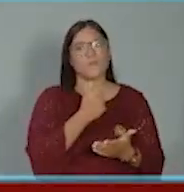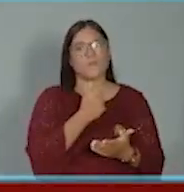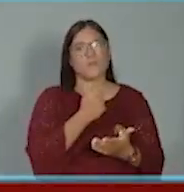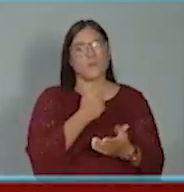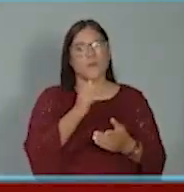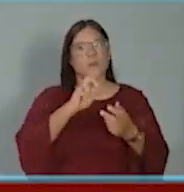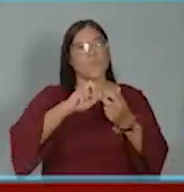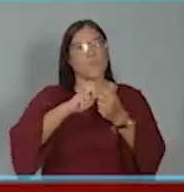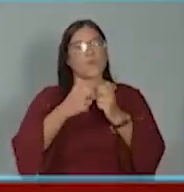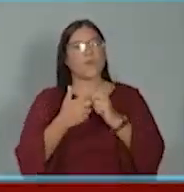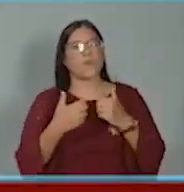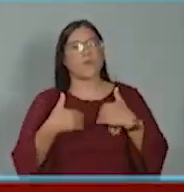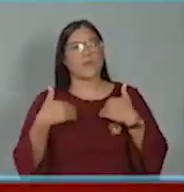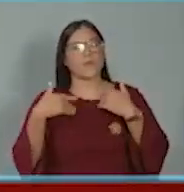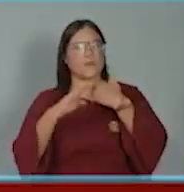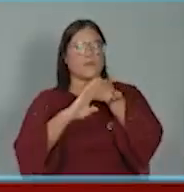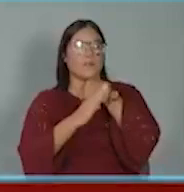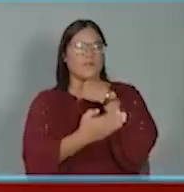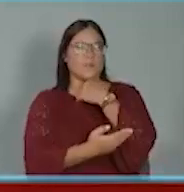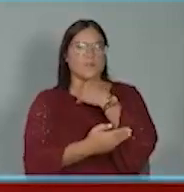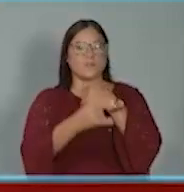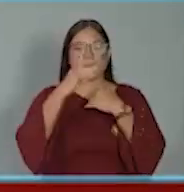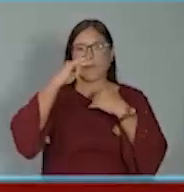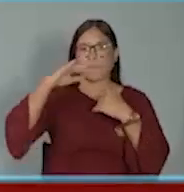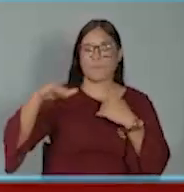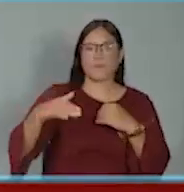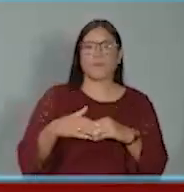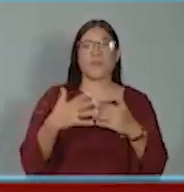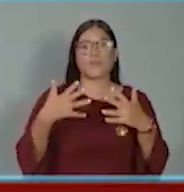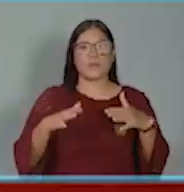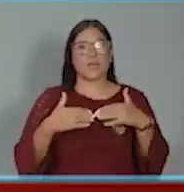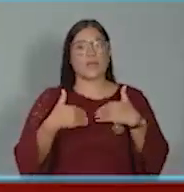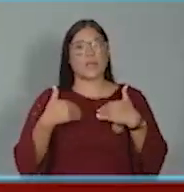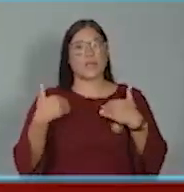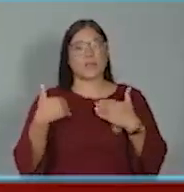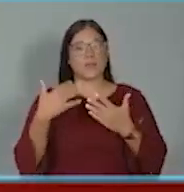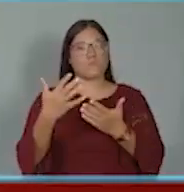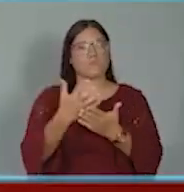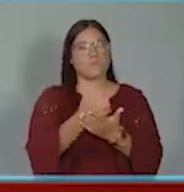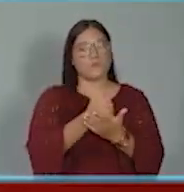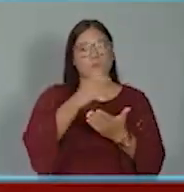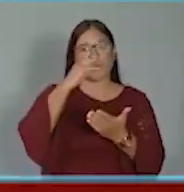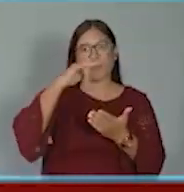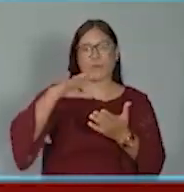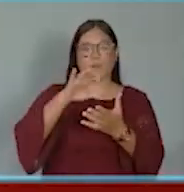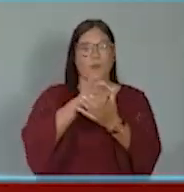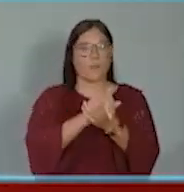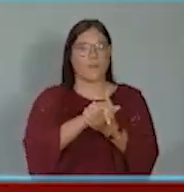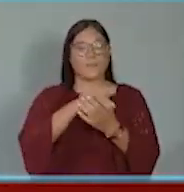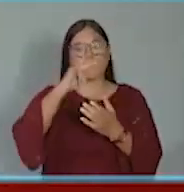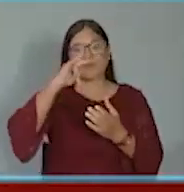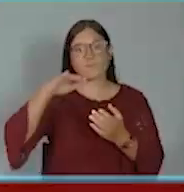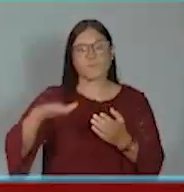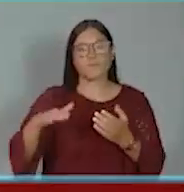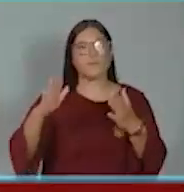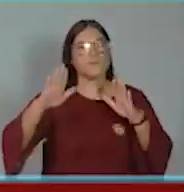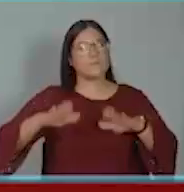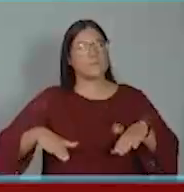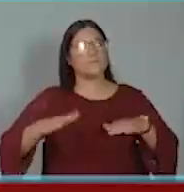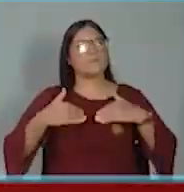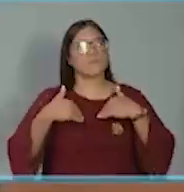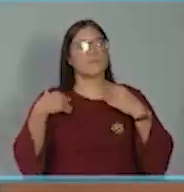la problemática como es el embarazo en adolescentes que aunque ya tenemos una prohibición del matrimonio infantil verdad sabemos que todavía